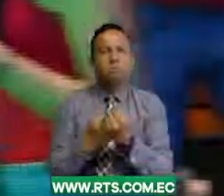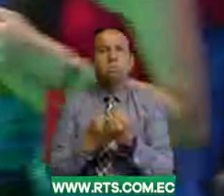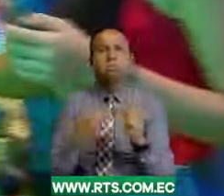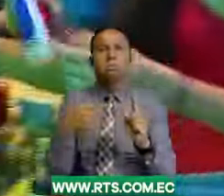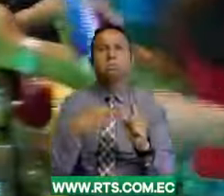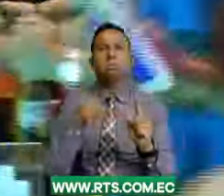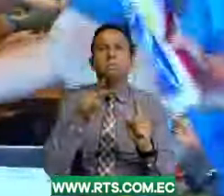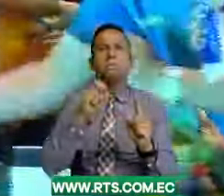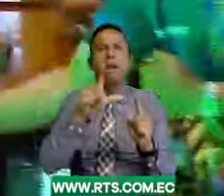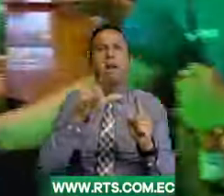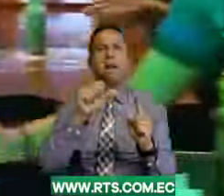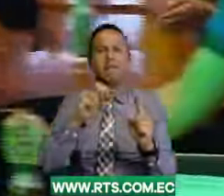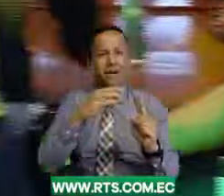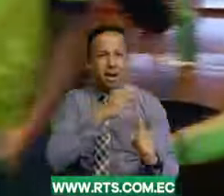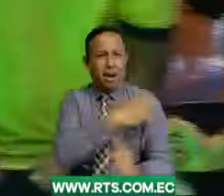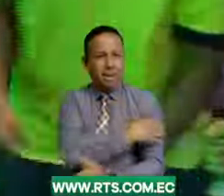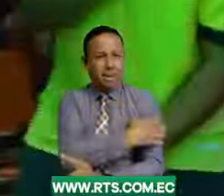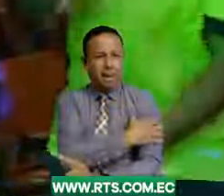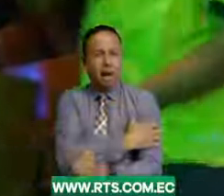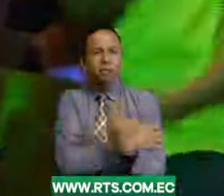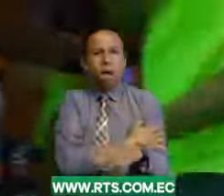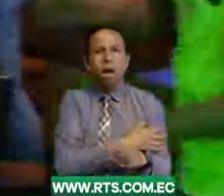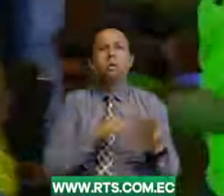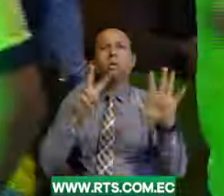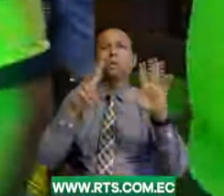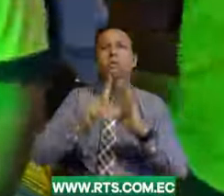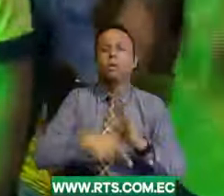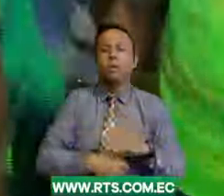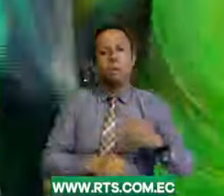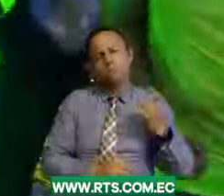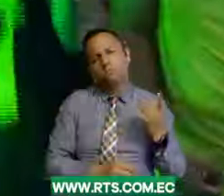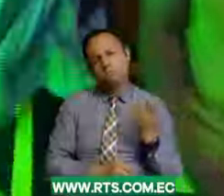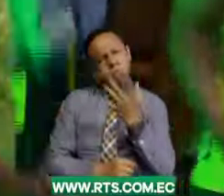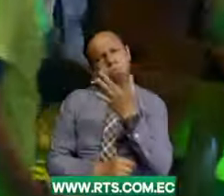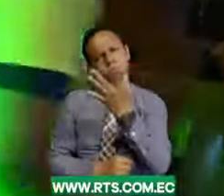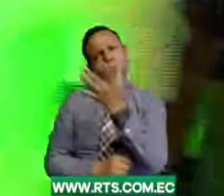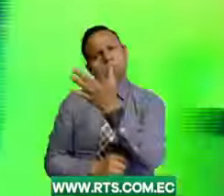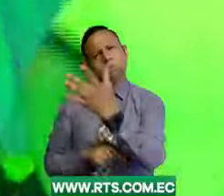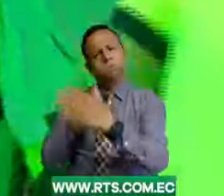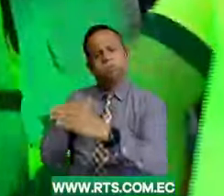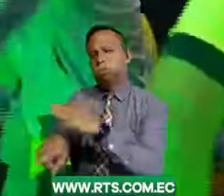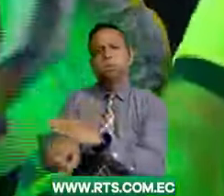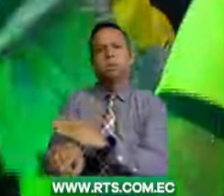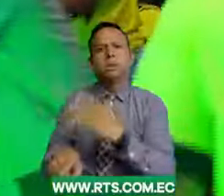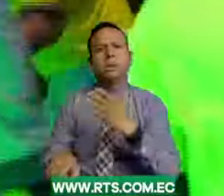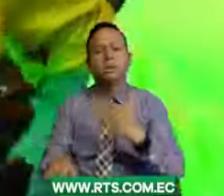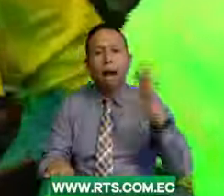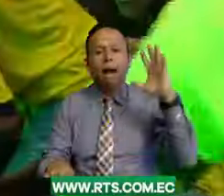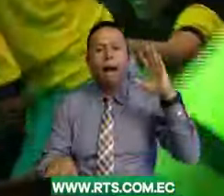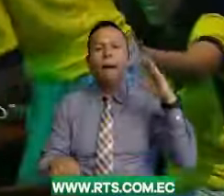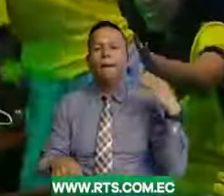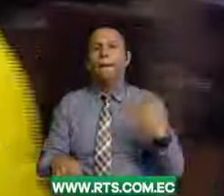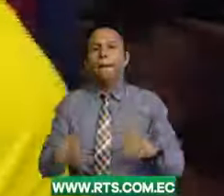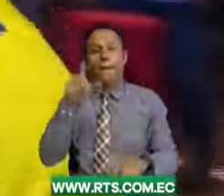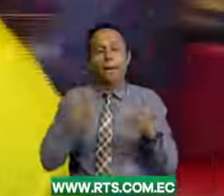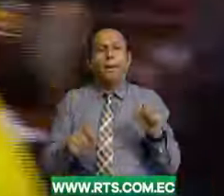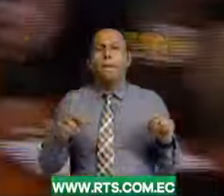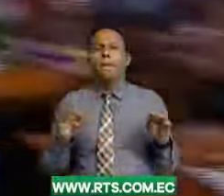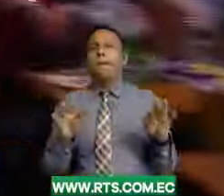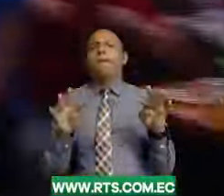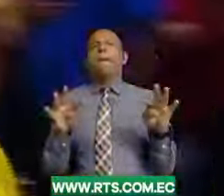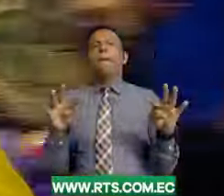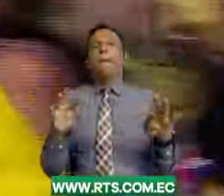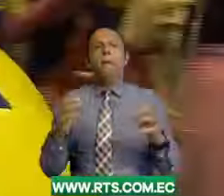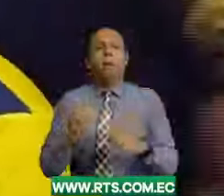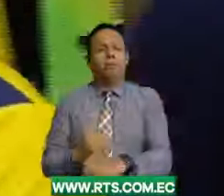capitán Ener Valencia a los 7 minutos hizo vibrar las localidades elegidas para ver el partido. Un solo